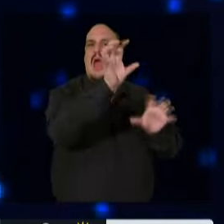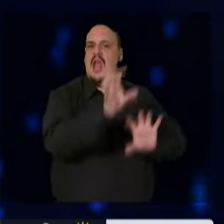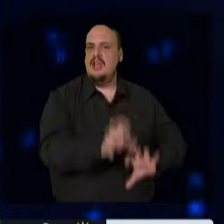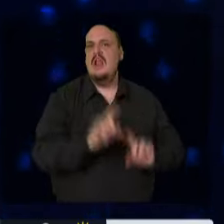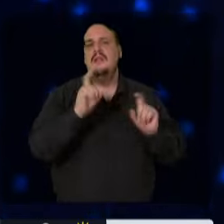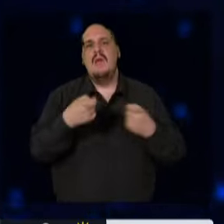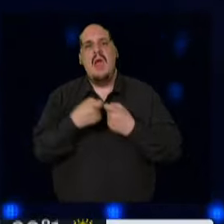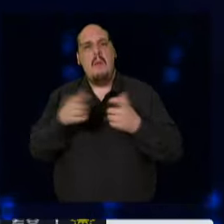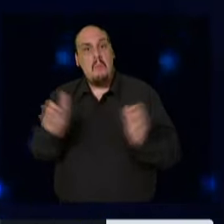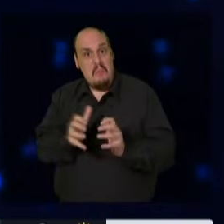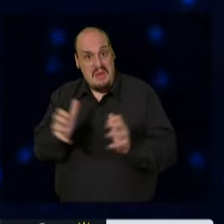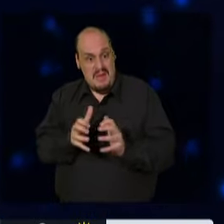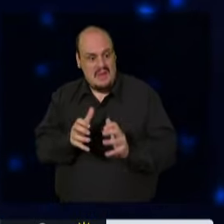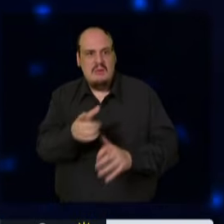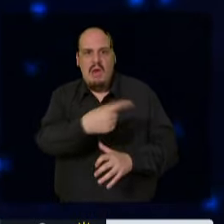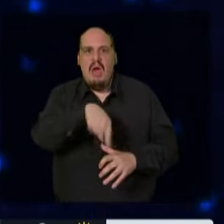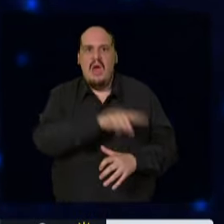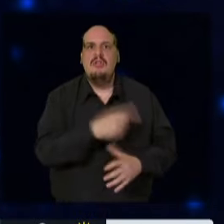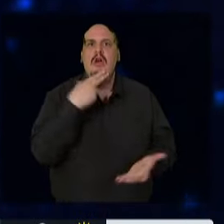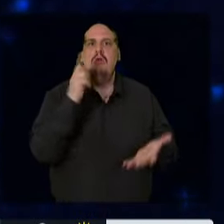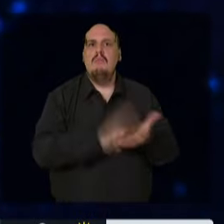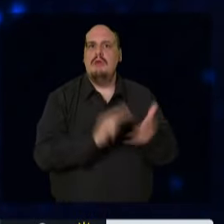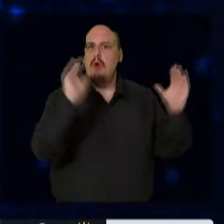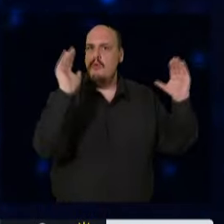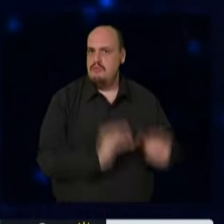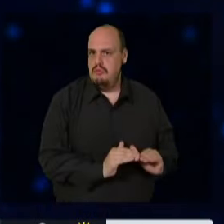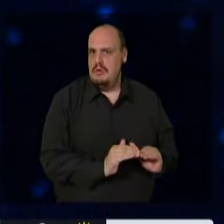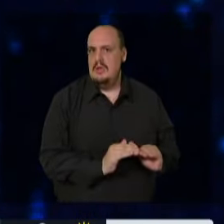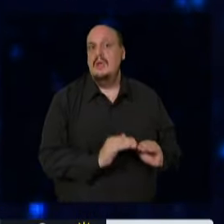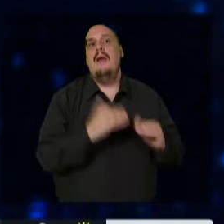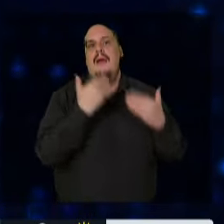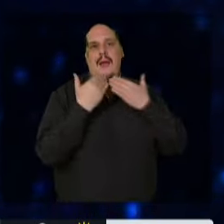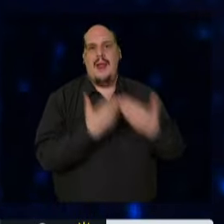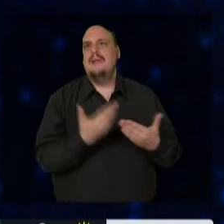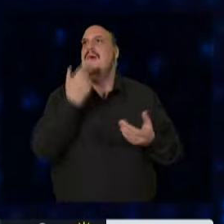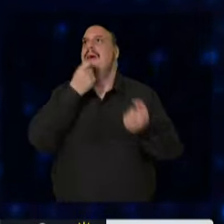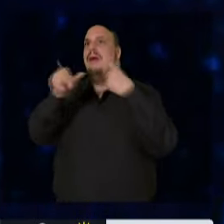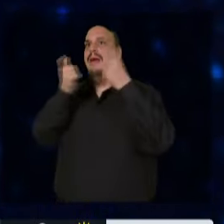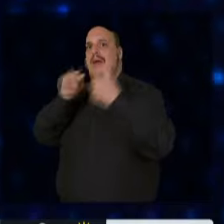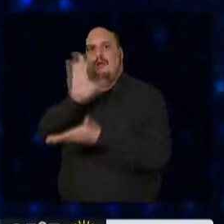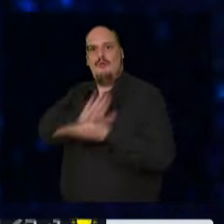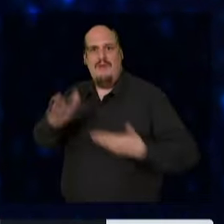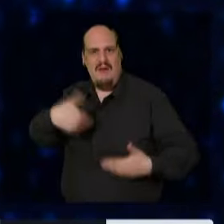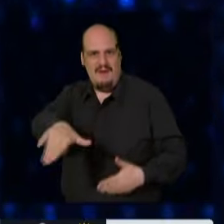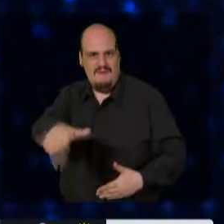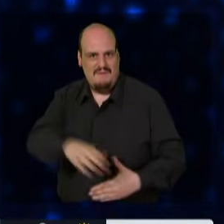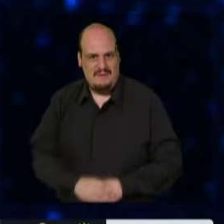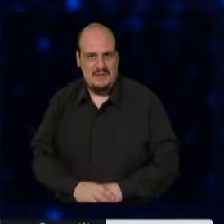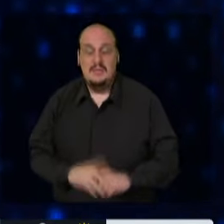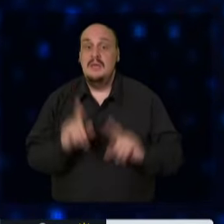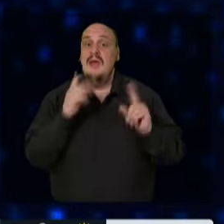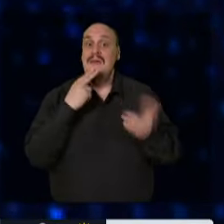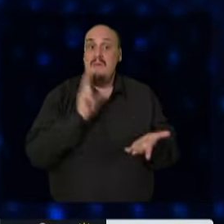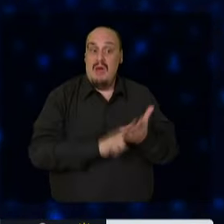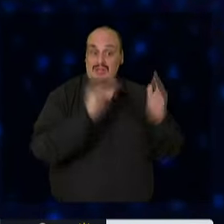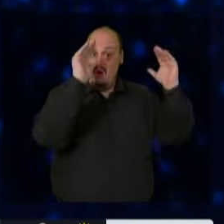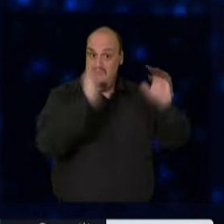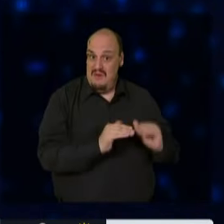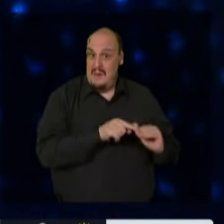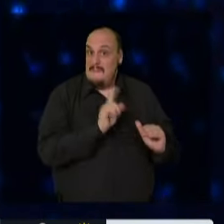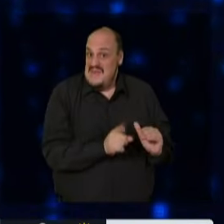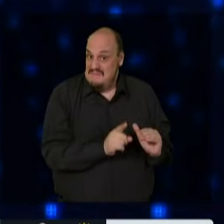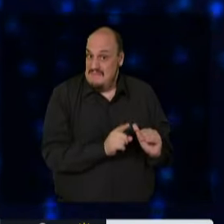pymes van a tener reducción de impuestos por las nuevas exportaciones. La misma reducción de impuestos que van a